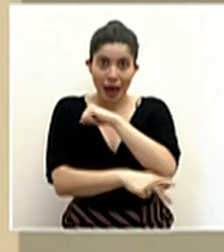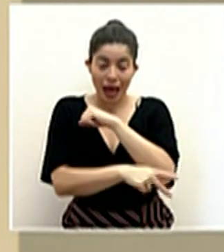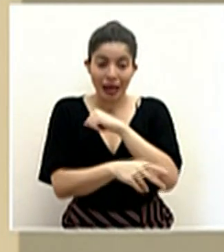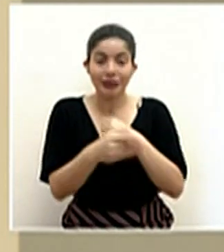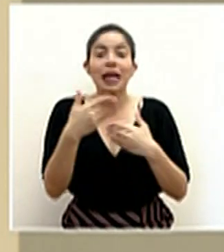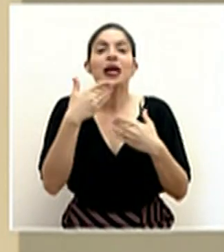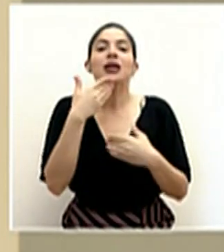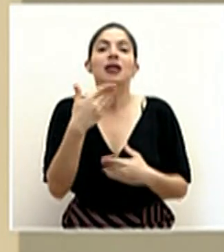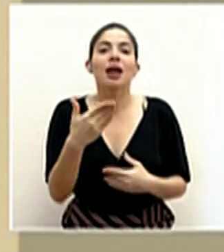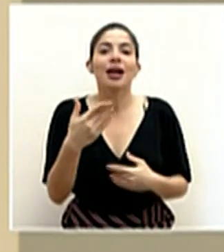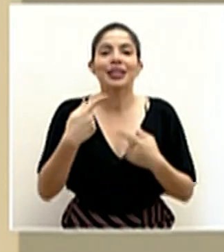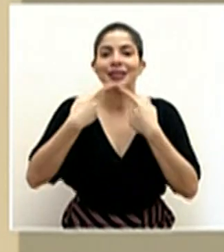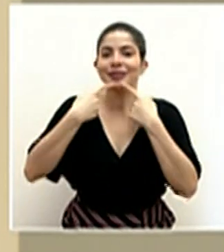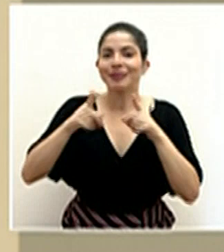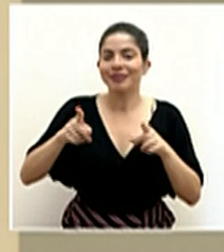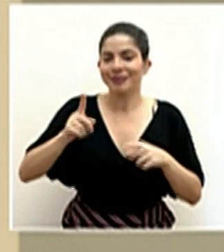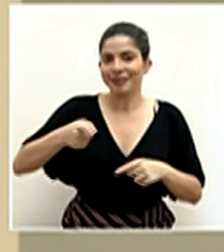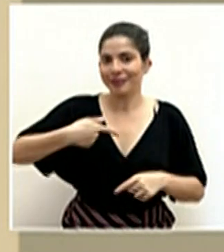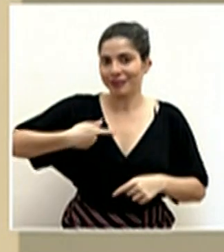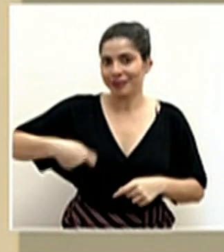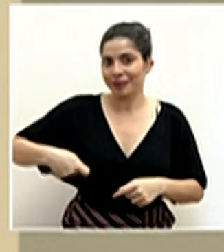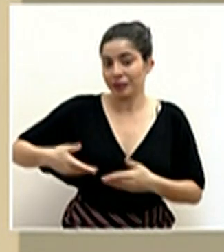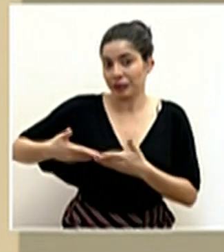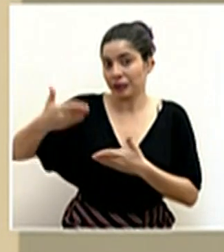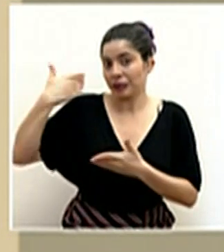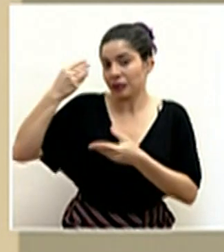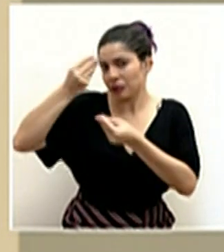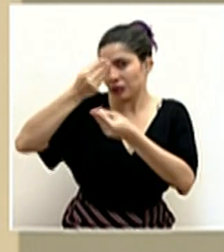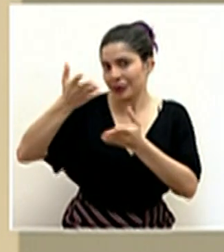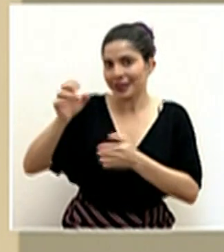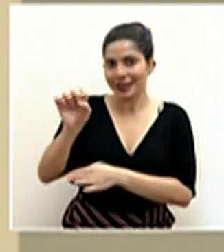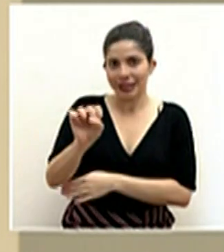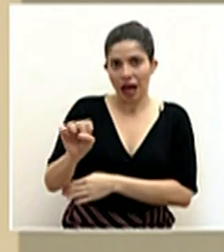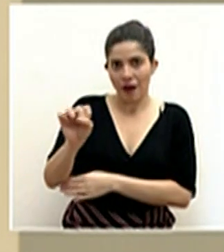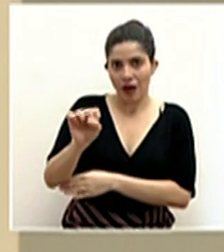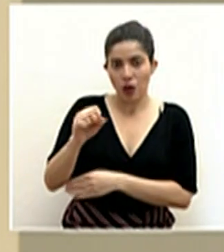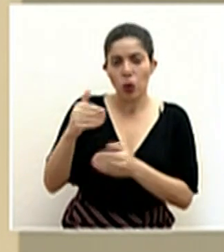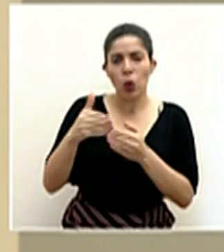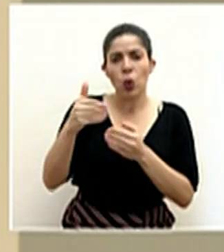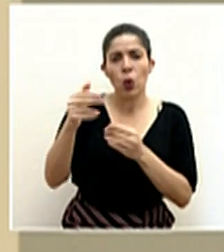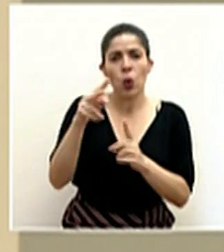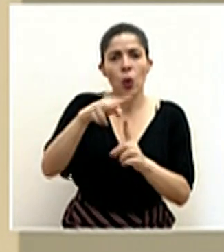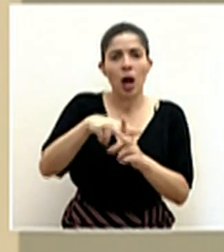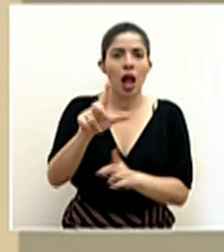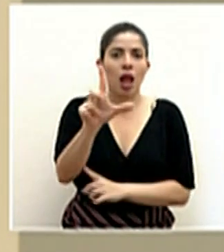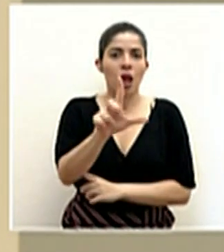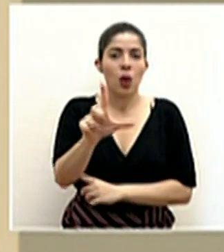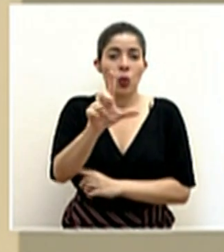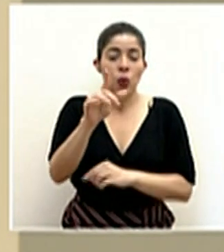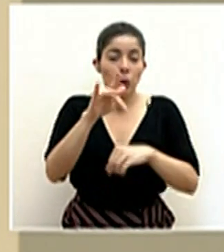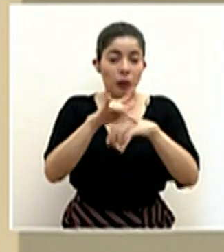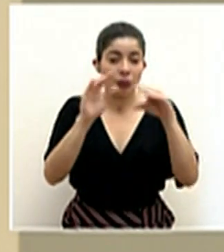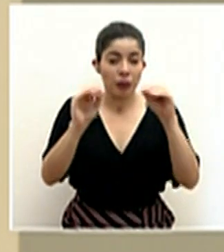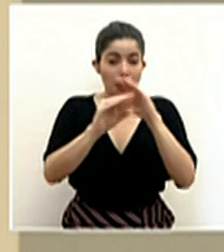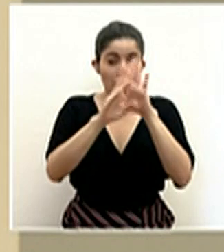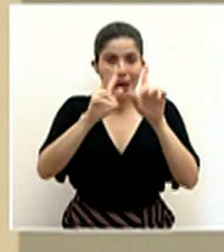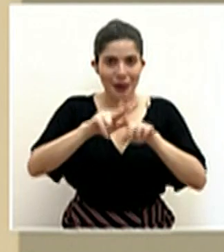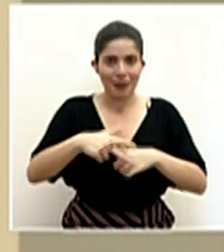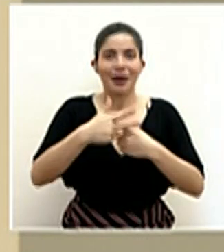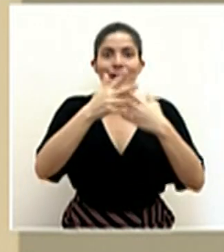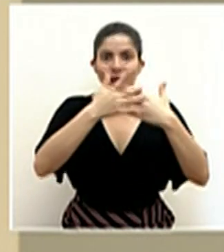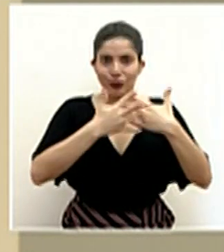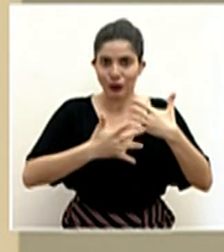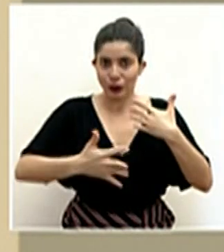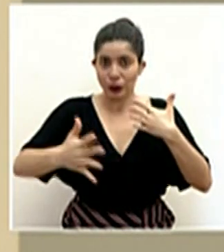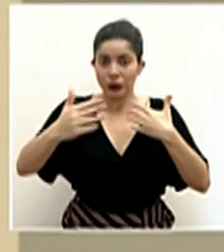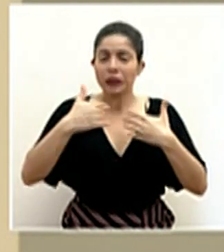al decreto anterior que se emitió el sábado y que entró en vigor el lunes a primera hora del día.